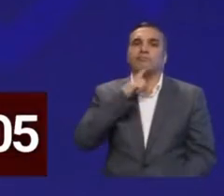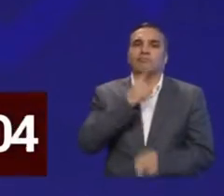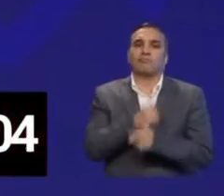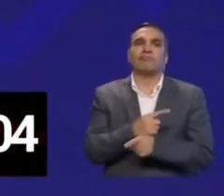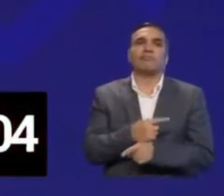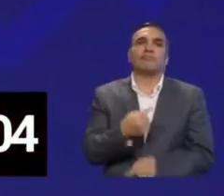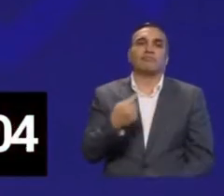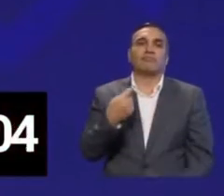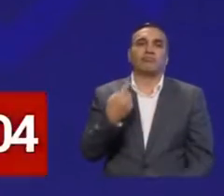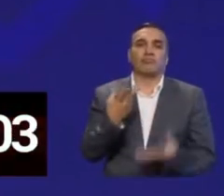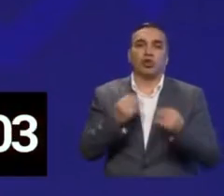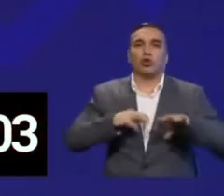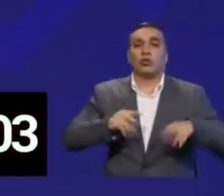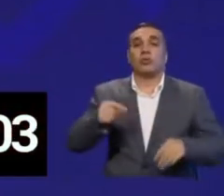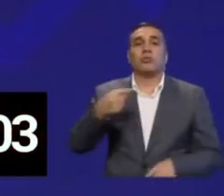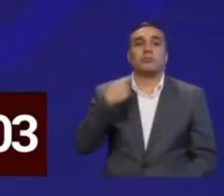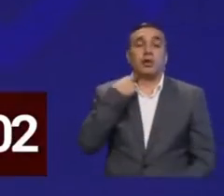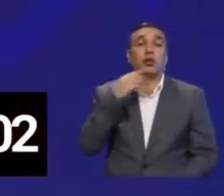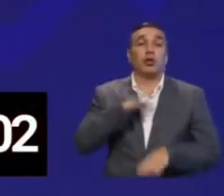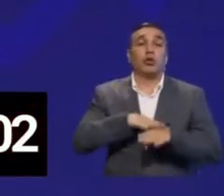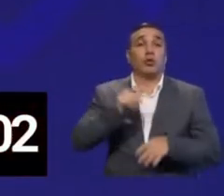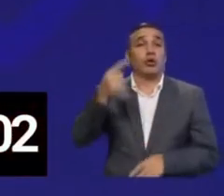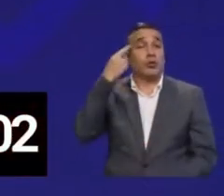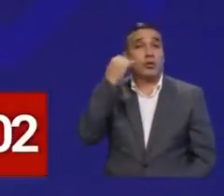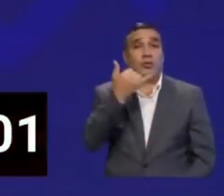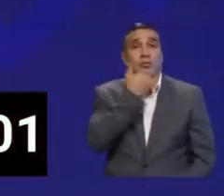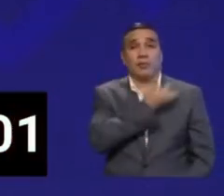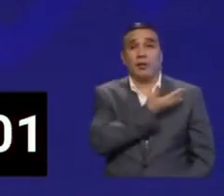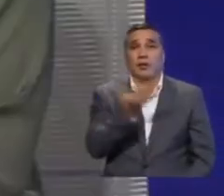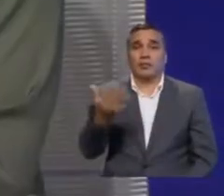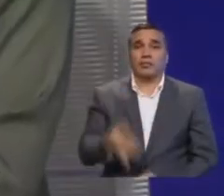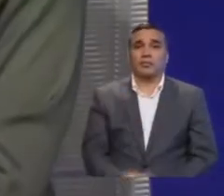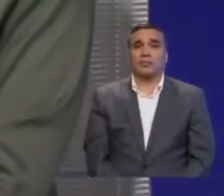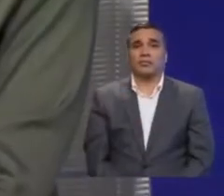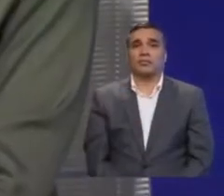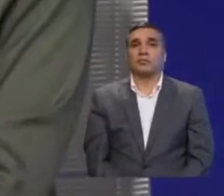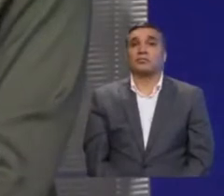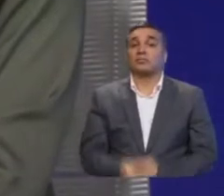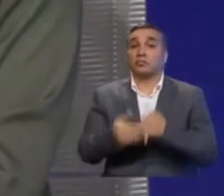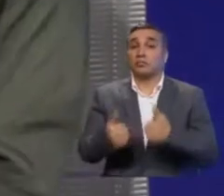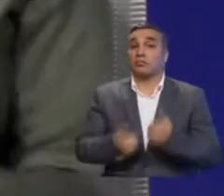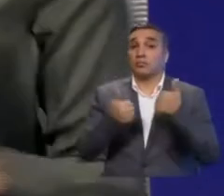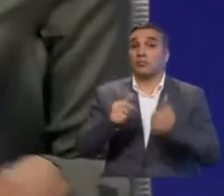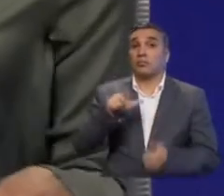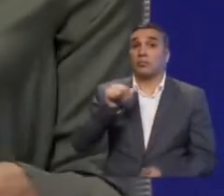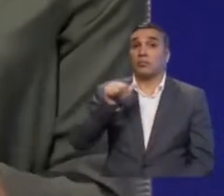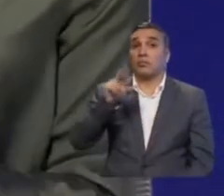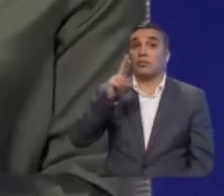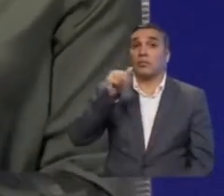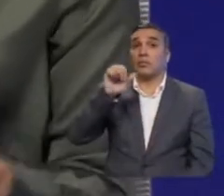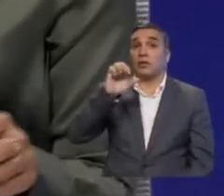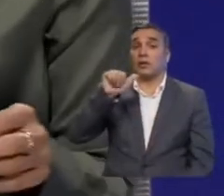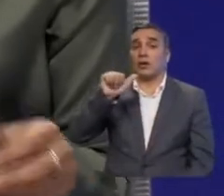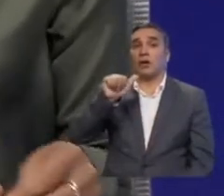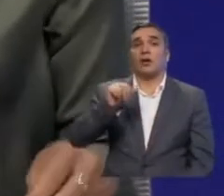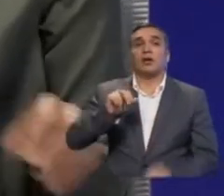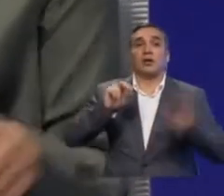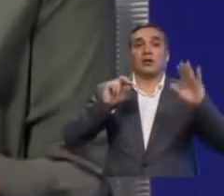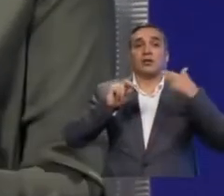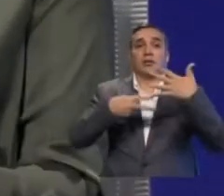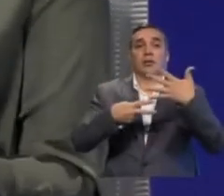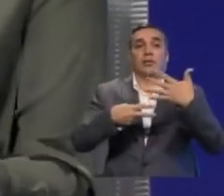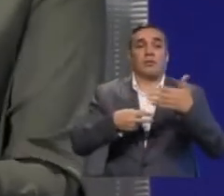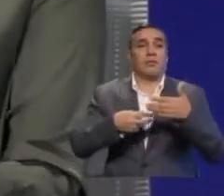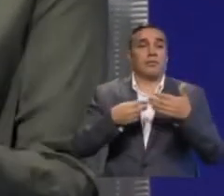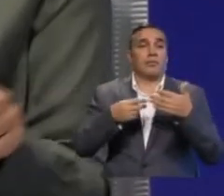por la corrupción originada por los gobiernos de turno. Candidato Gustavo Larrea, usted es el séptimo participante